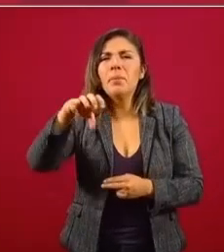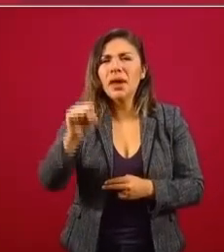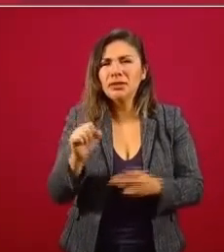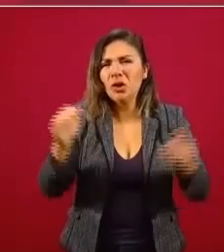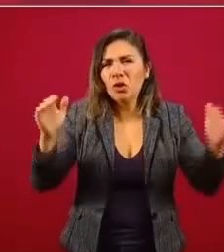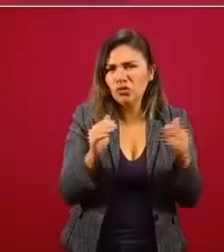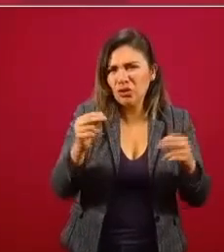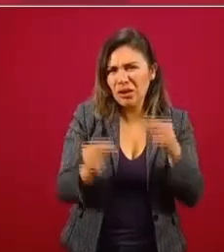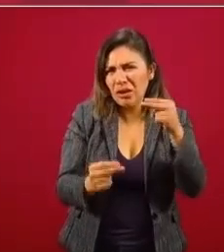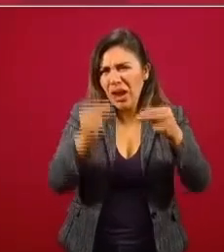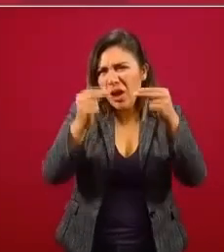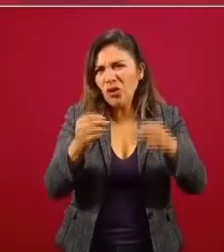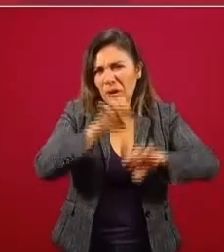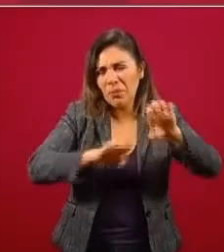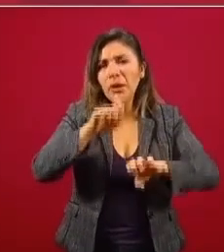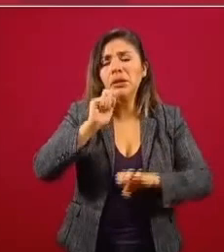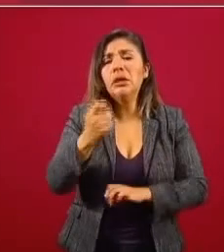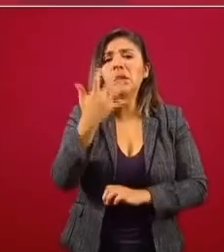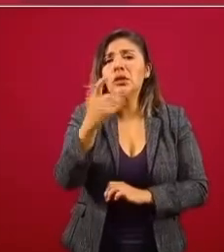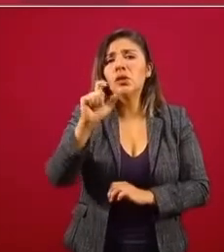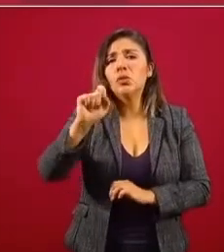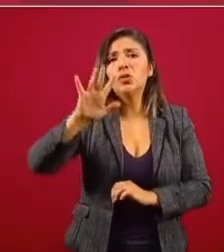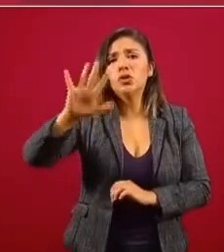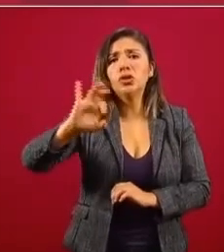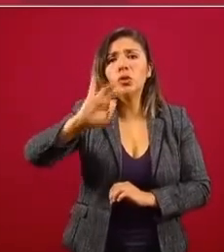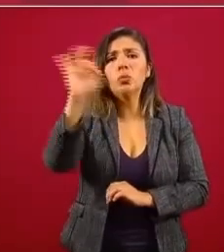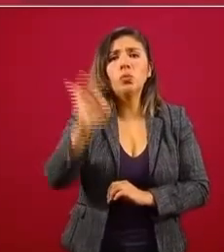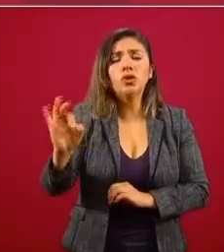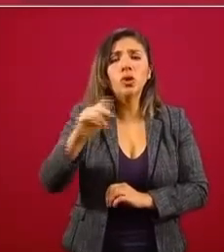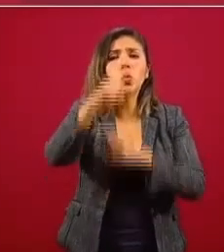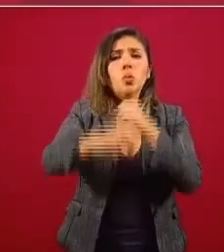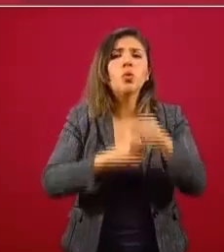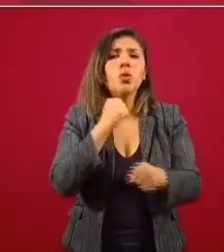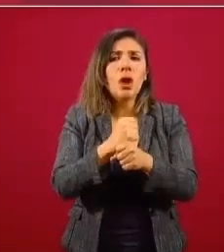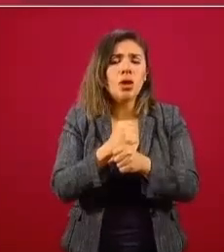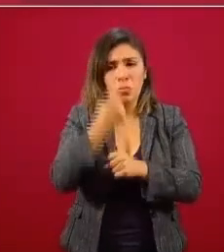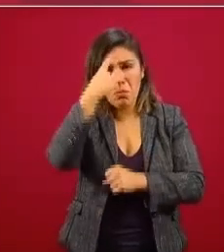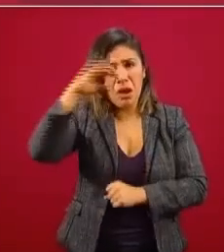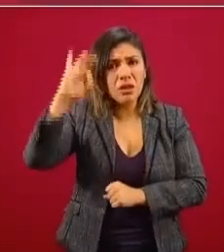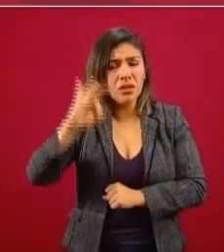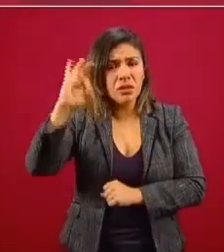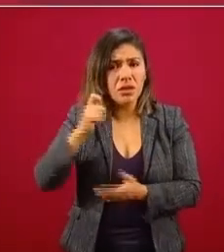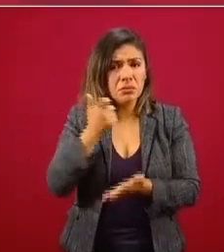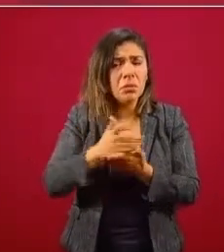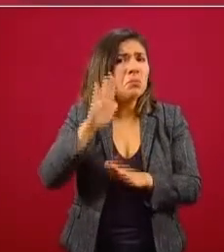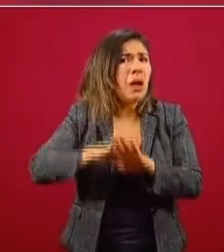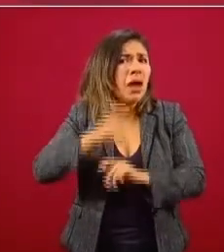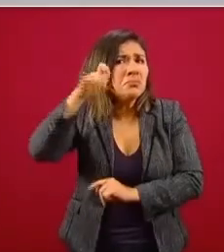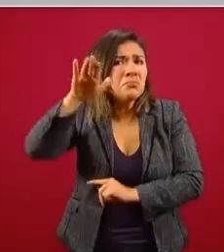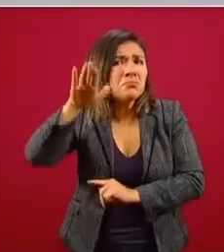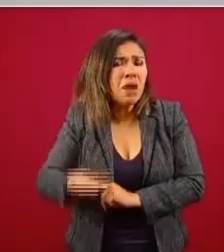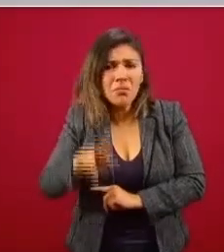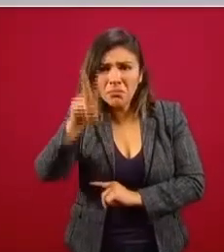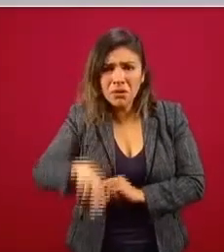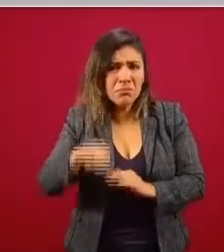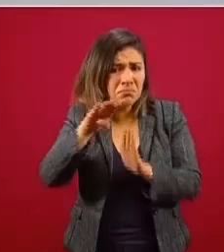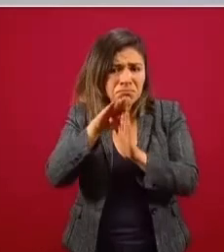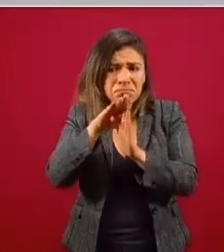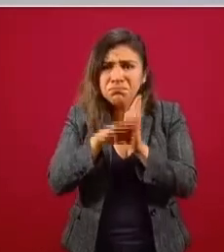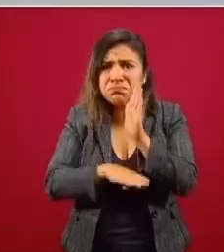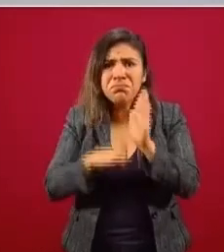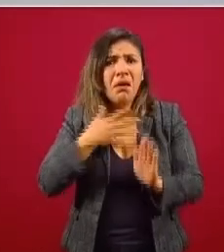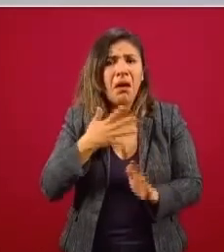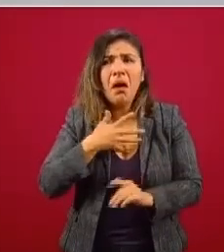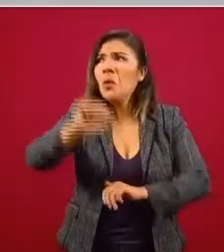familiares es 5.5 por ciento anual la tasa la más baja que